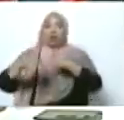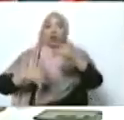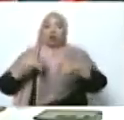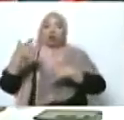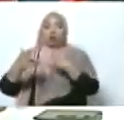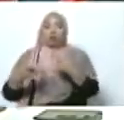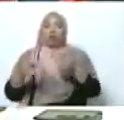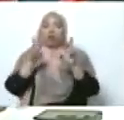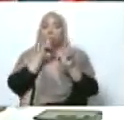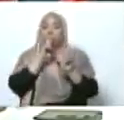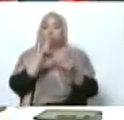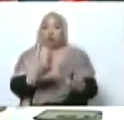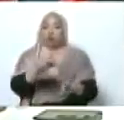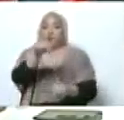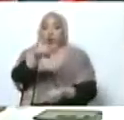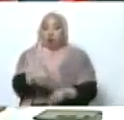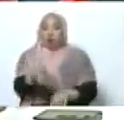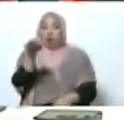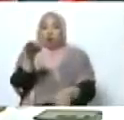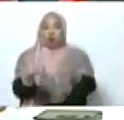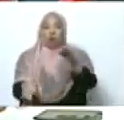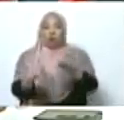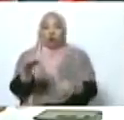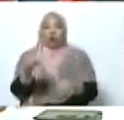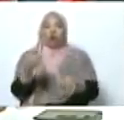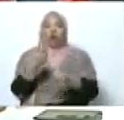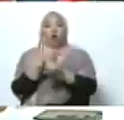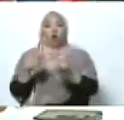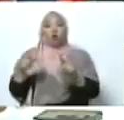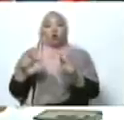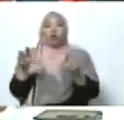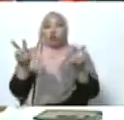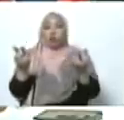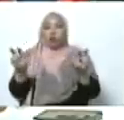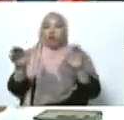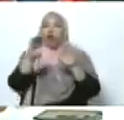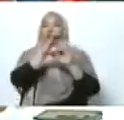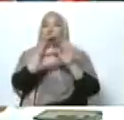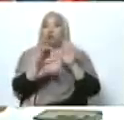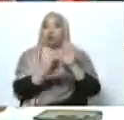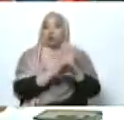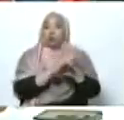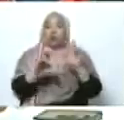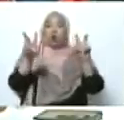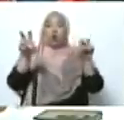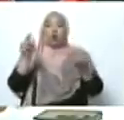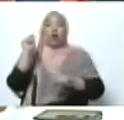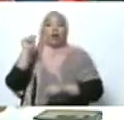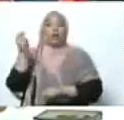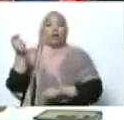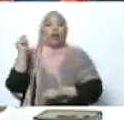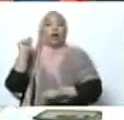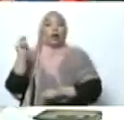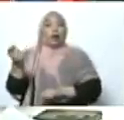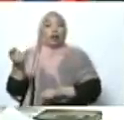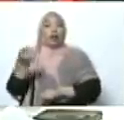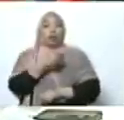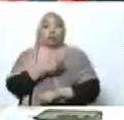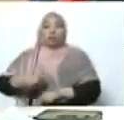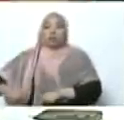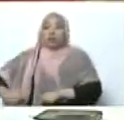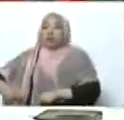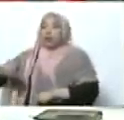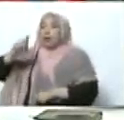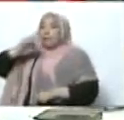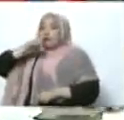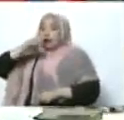que le corresponden como jefe de Estado, según esta Constitución, nos dio esa tarea, nosotros hemos ido sin hacer bulla, porque